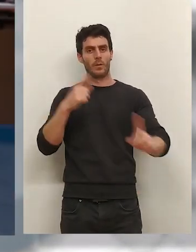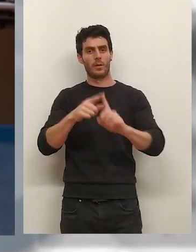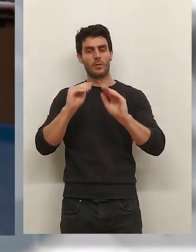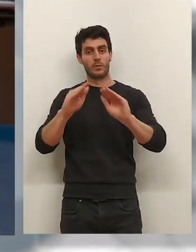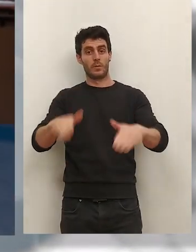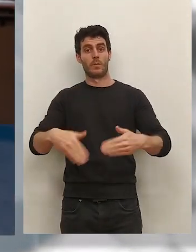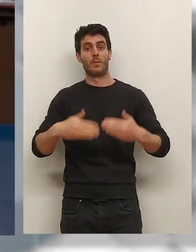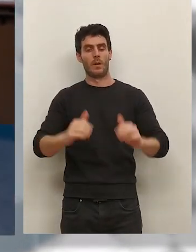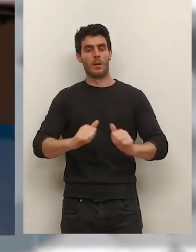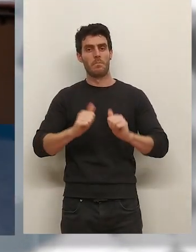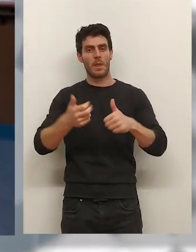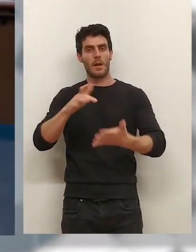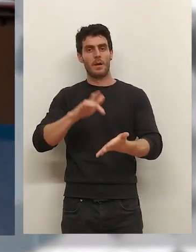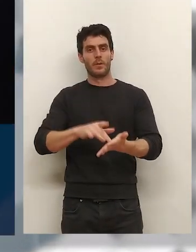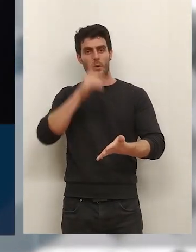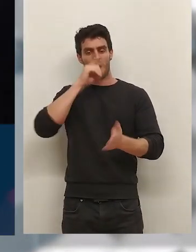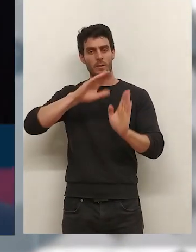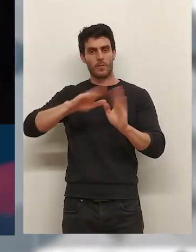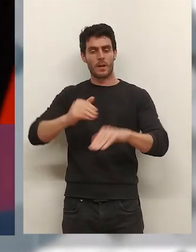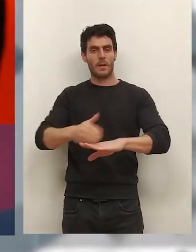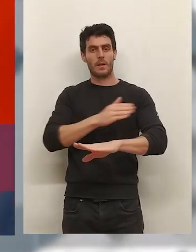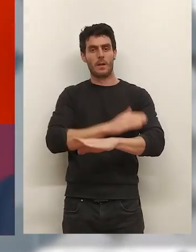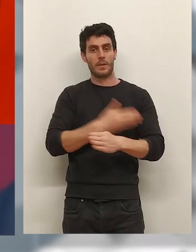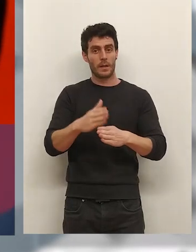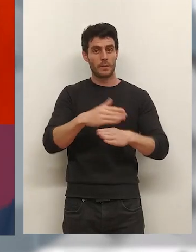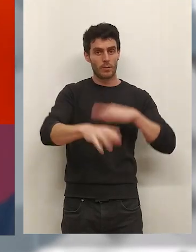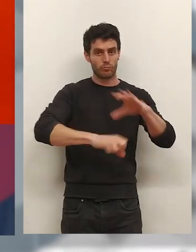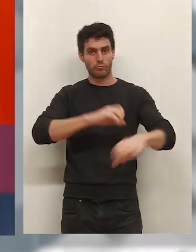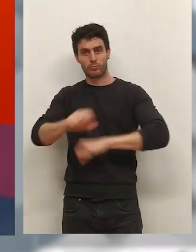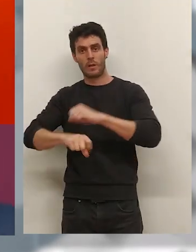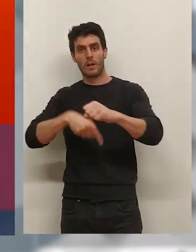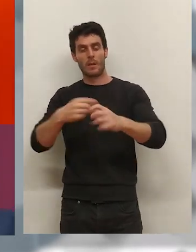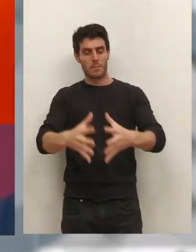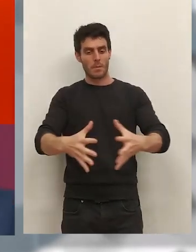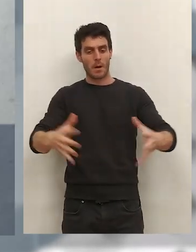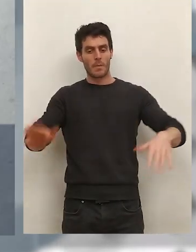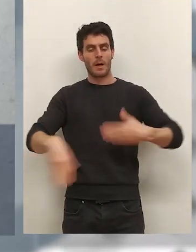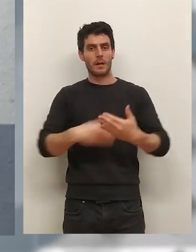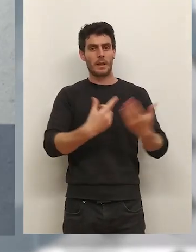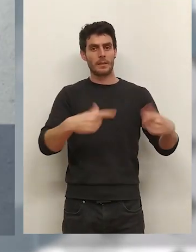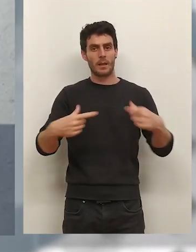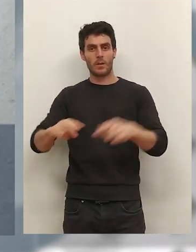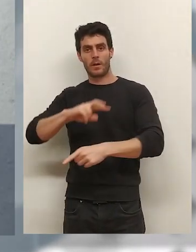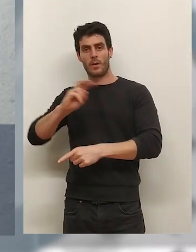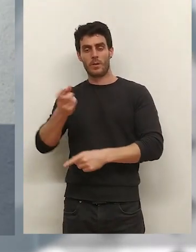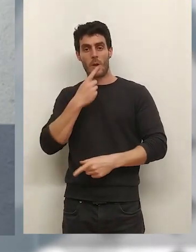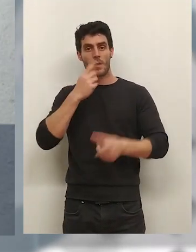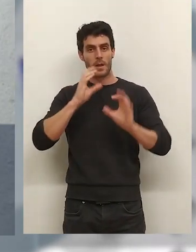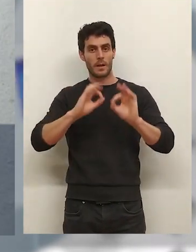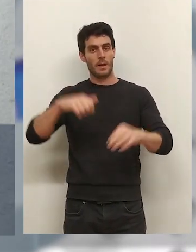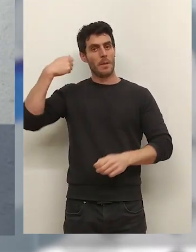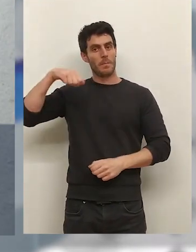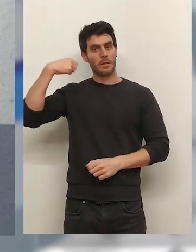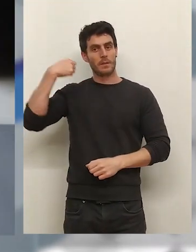Su intención es empezar antes de final de año con la recogida de residuos y luego ampliar a otros sectores. Así lo ha avanzado